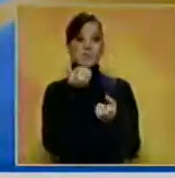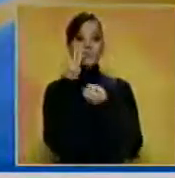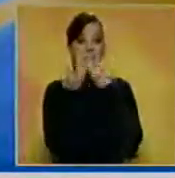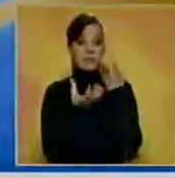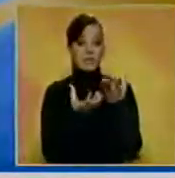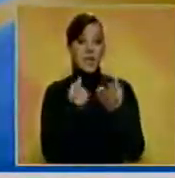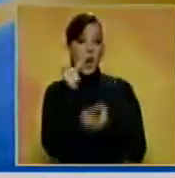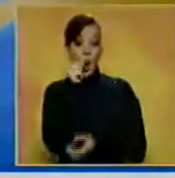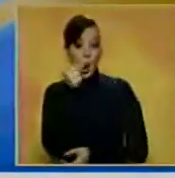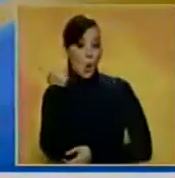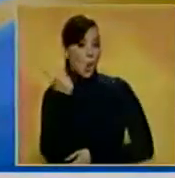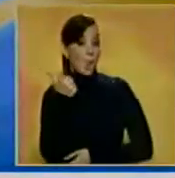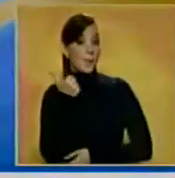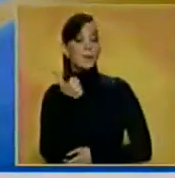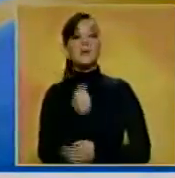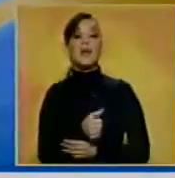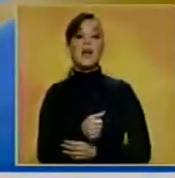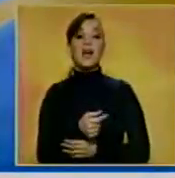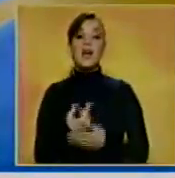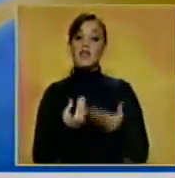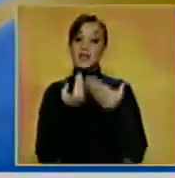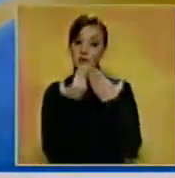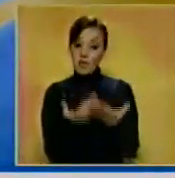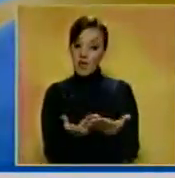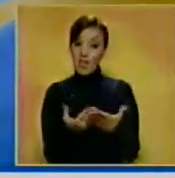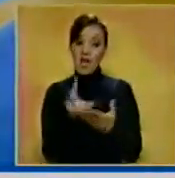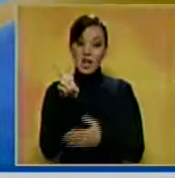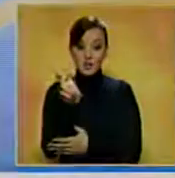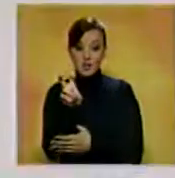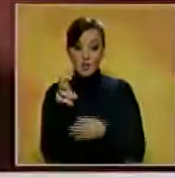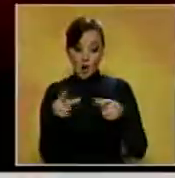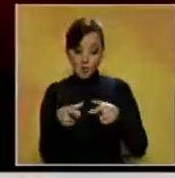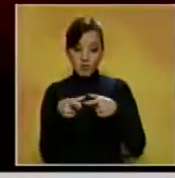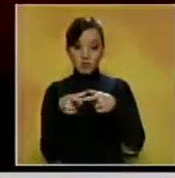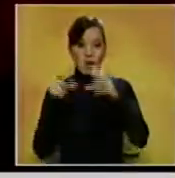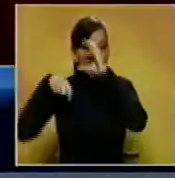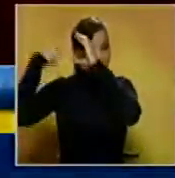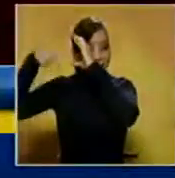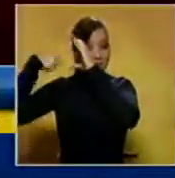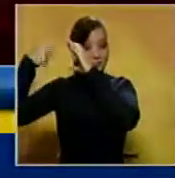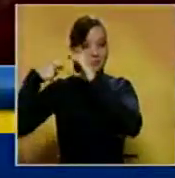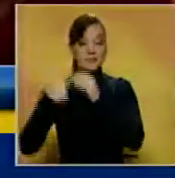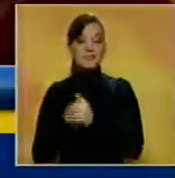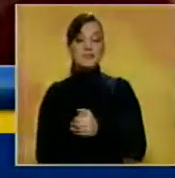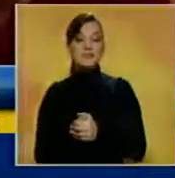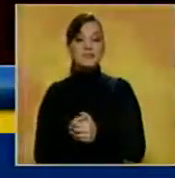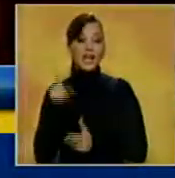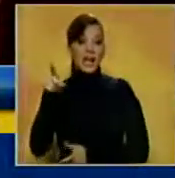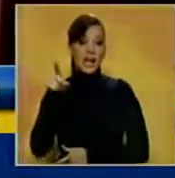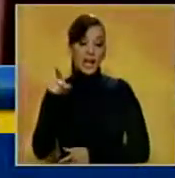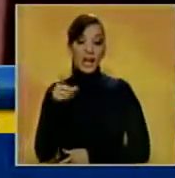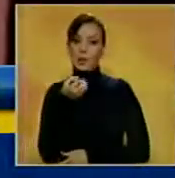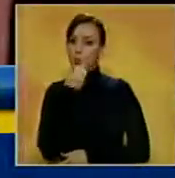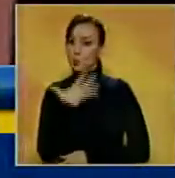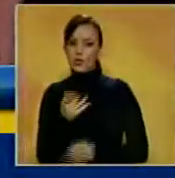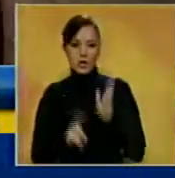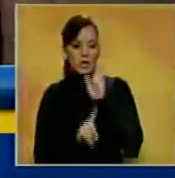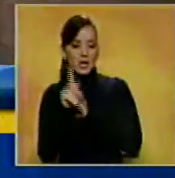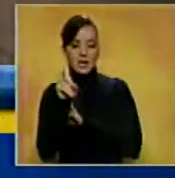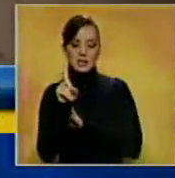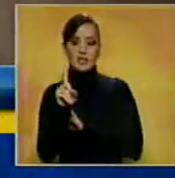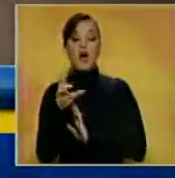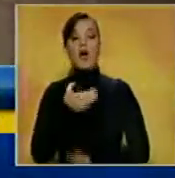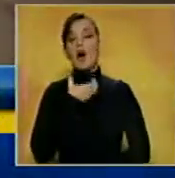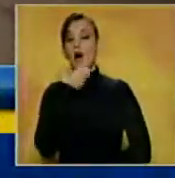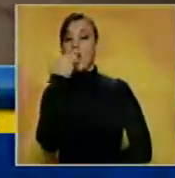que Enrique Iglesias nos da una probadita de su nuevo videoclip. Tras el éxito de su gira Sex and Love, el cantante